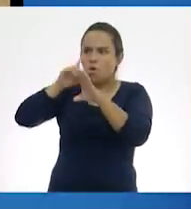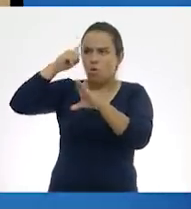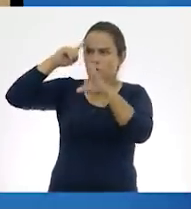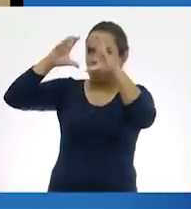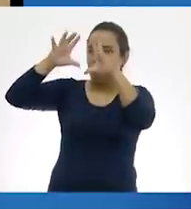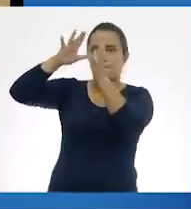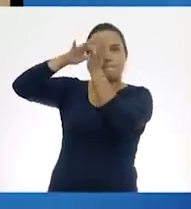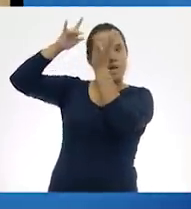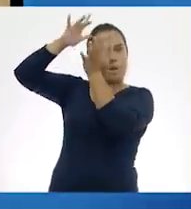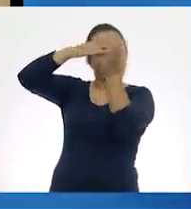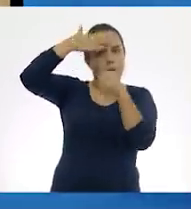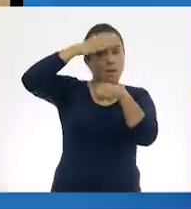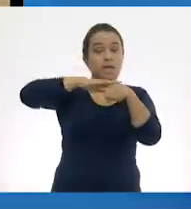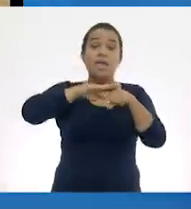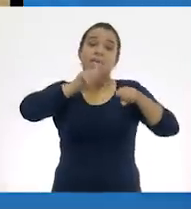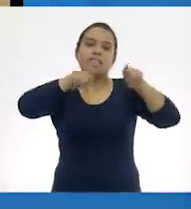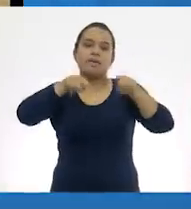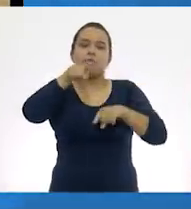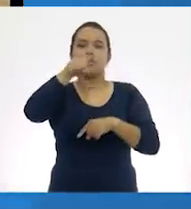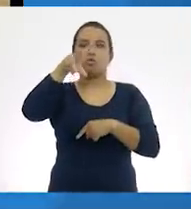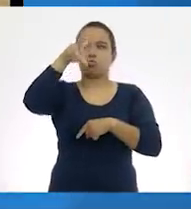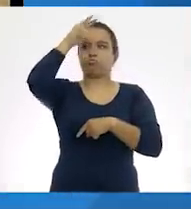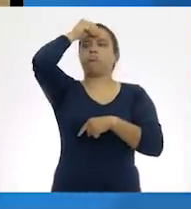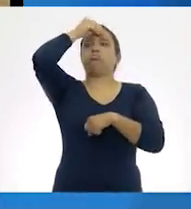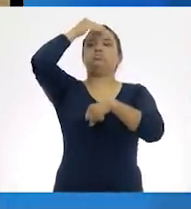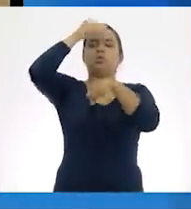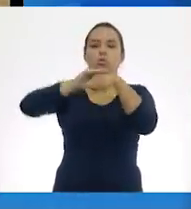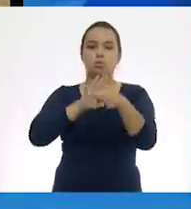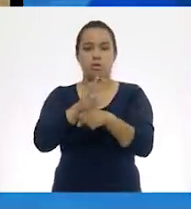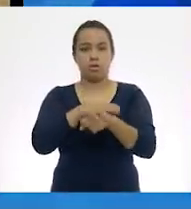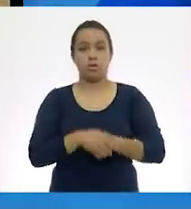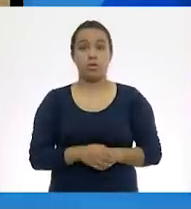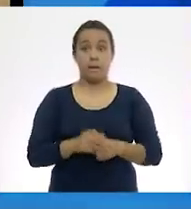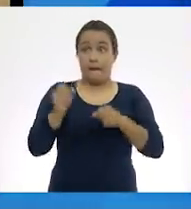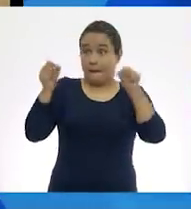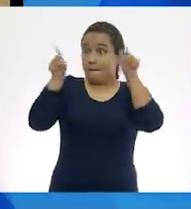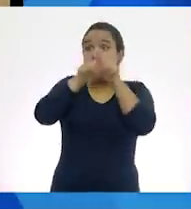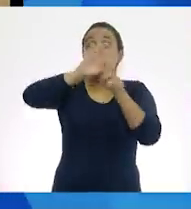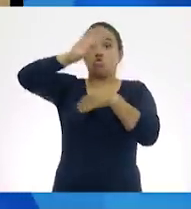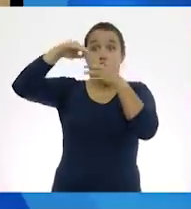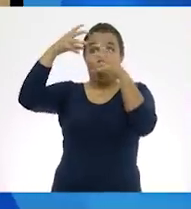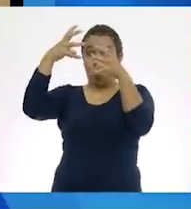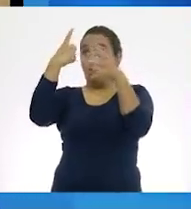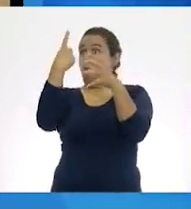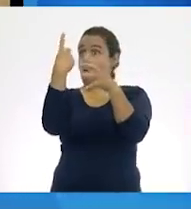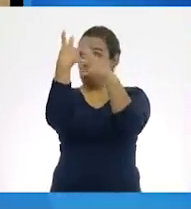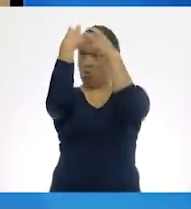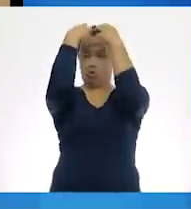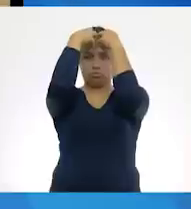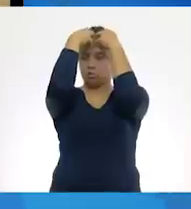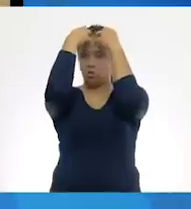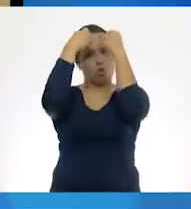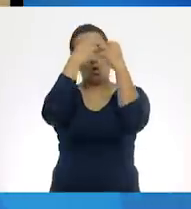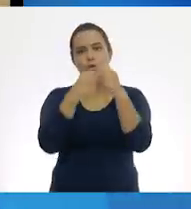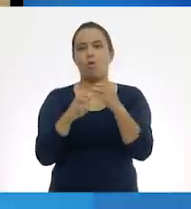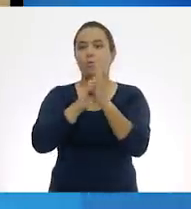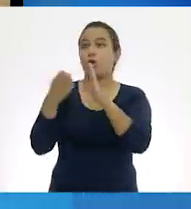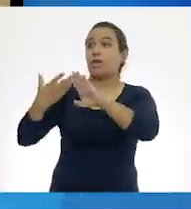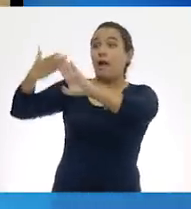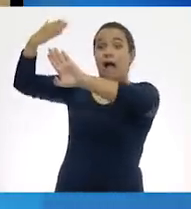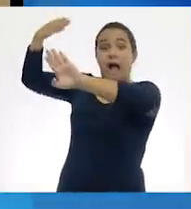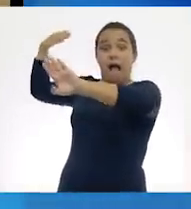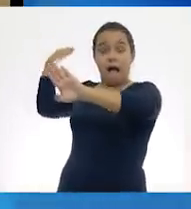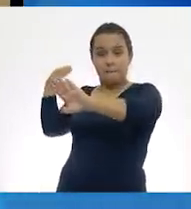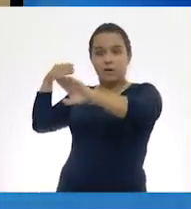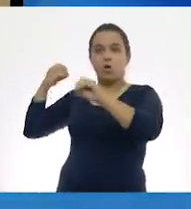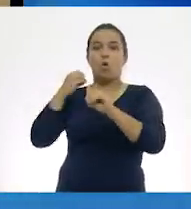cerebro, dependiendo de qué información es la que queremos recordar. No se guarda en el mismo lugar las cosas que nos han pasado antes que